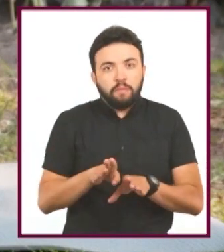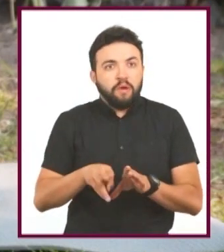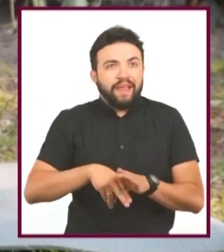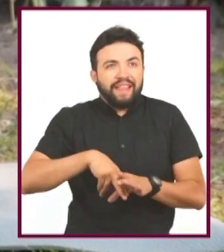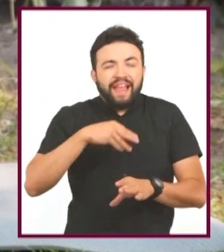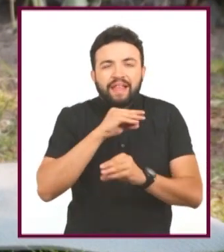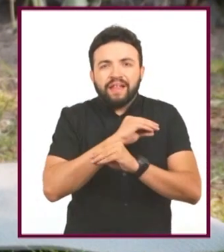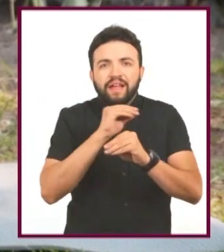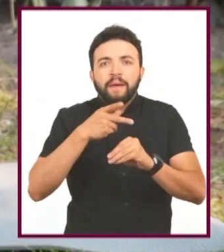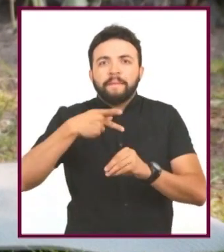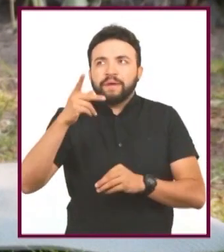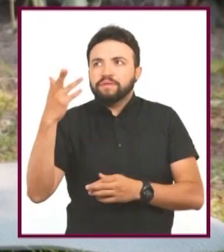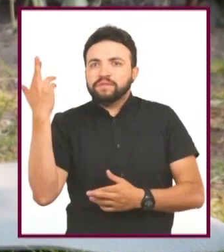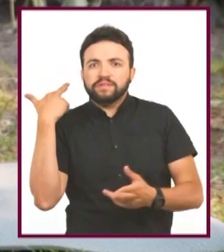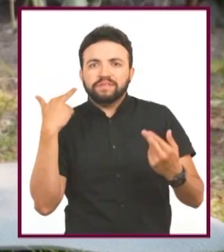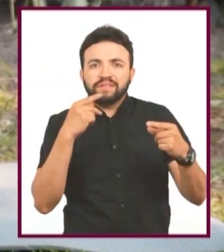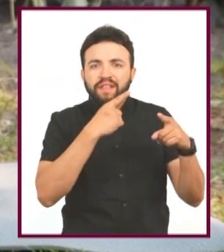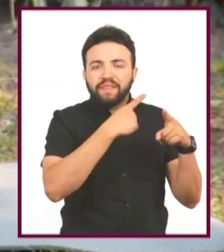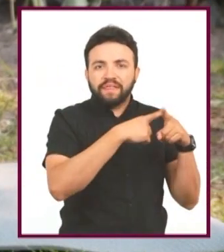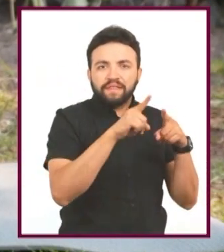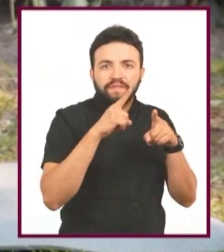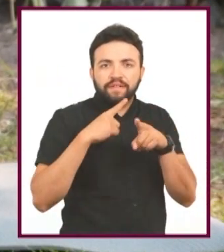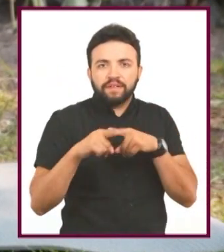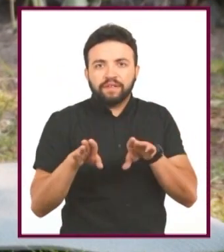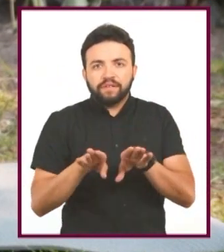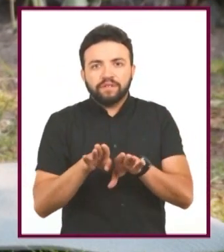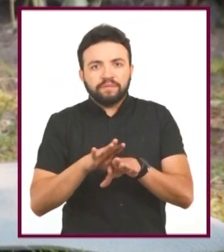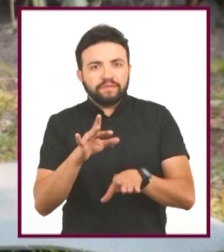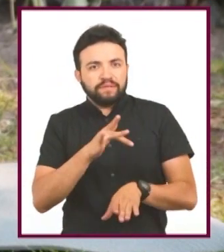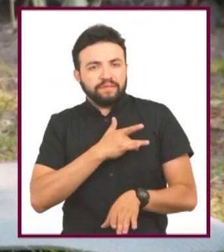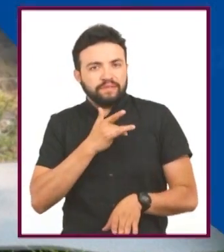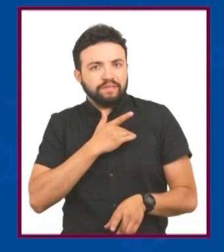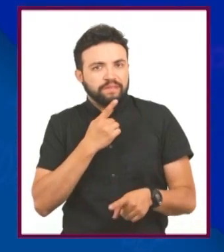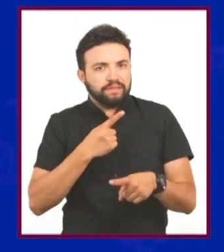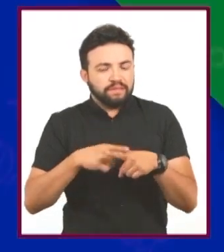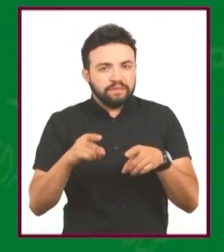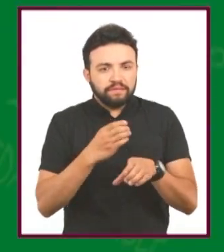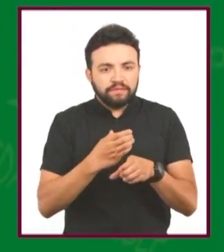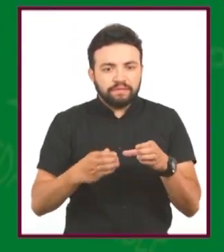absoluto, pero había otros sonidos y eso me generaba otras sensaciones.